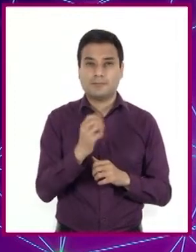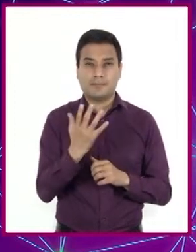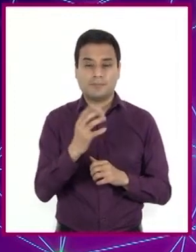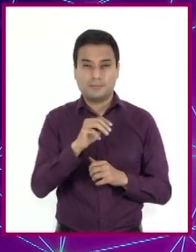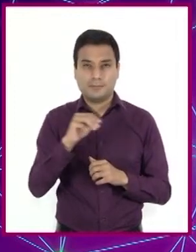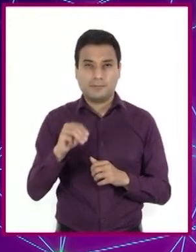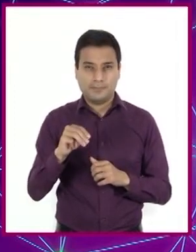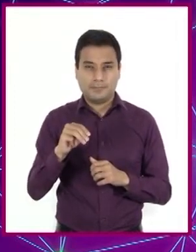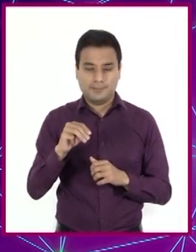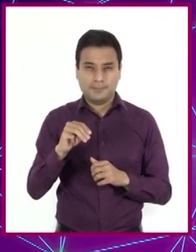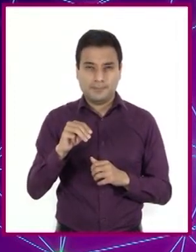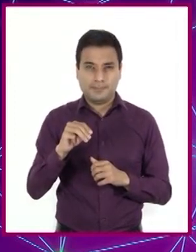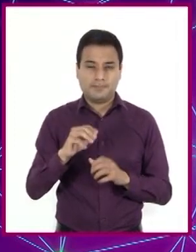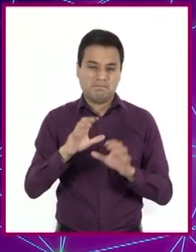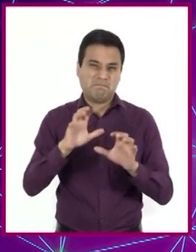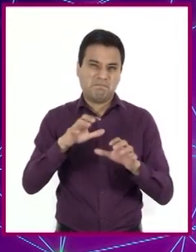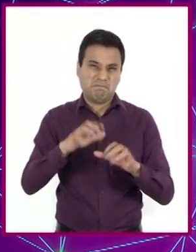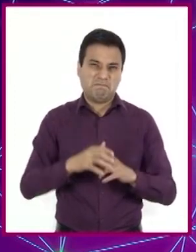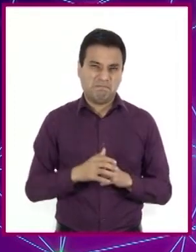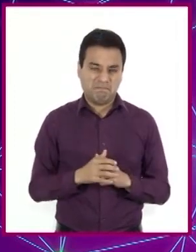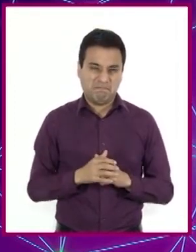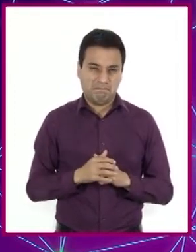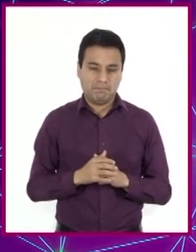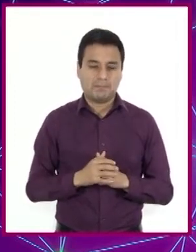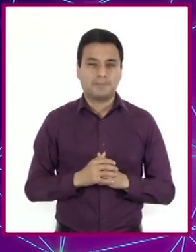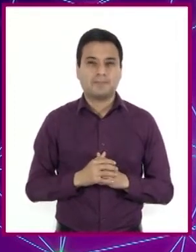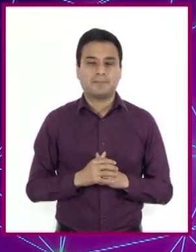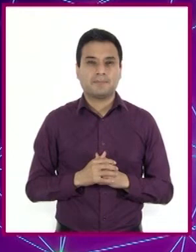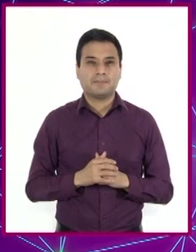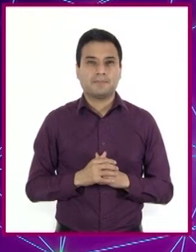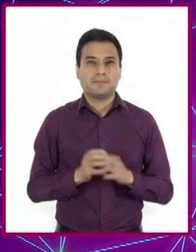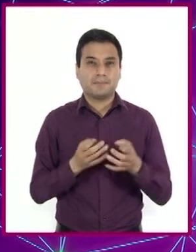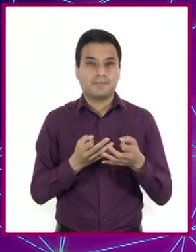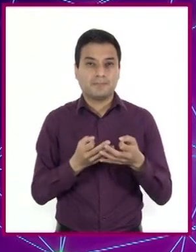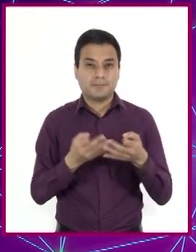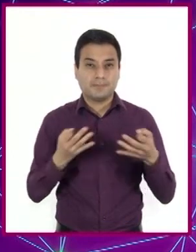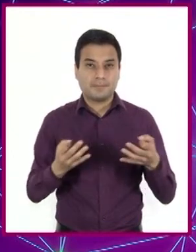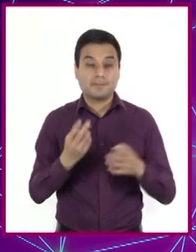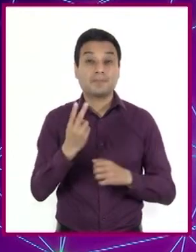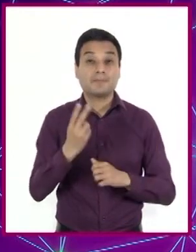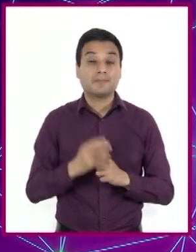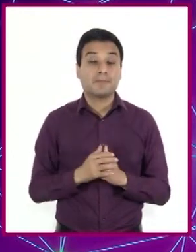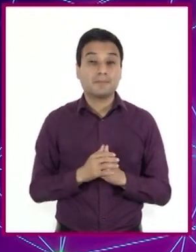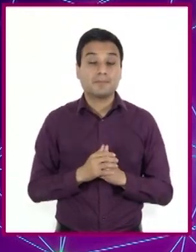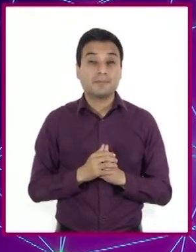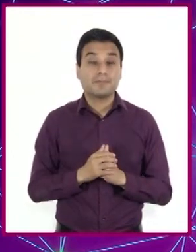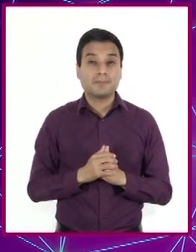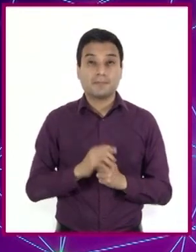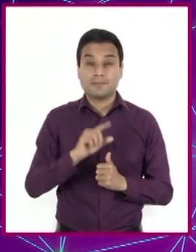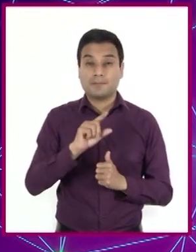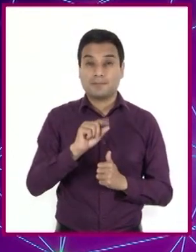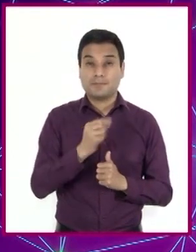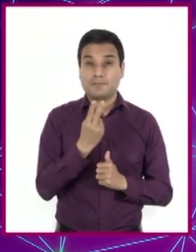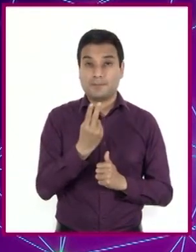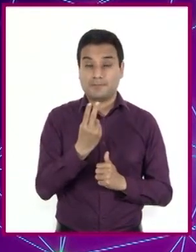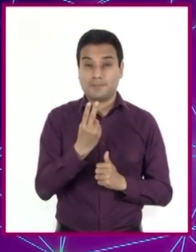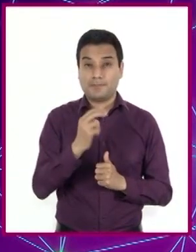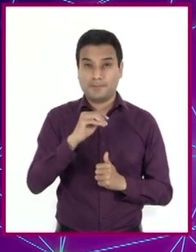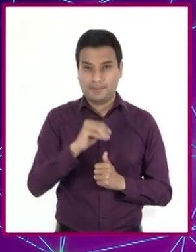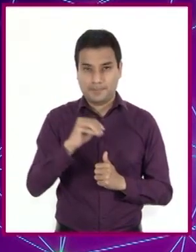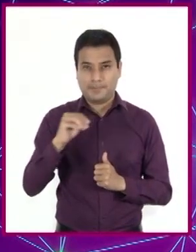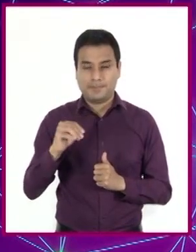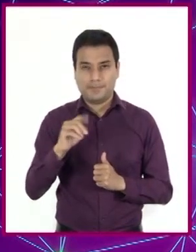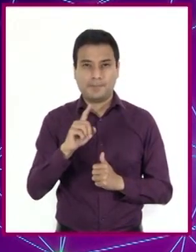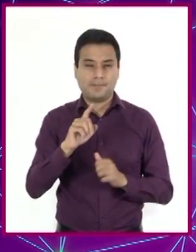34.5 milímetros de agua pluvial del valor de la media. Para el terreno 2, se desvían 72 milímetros de